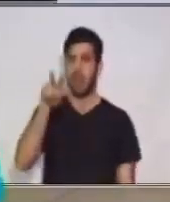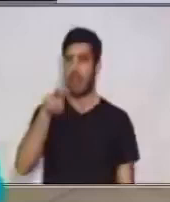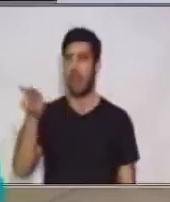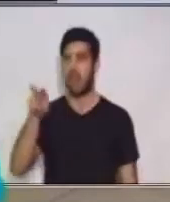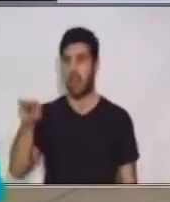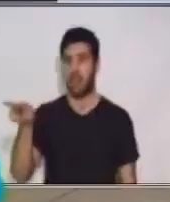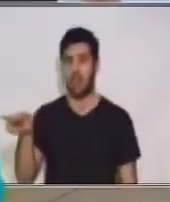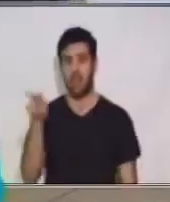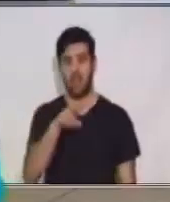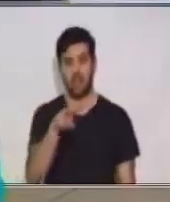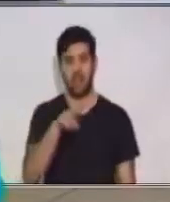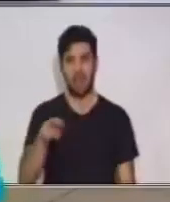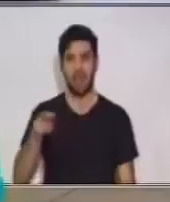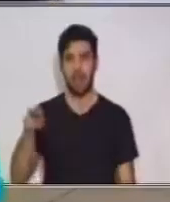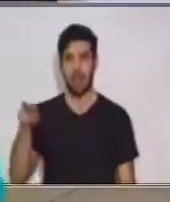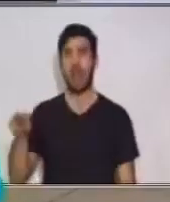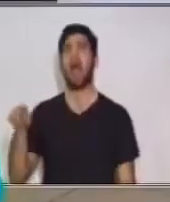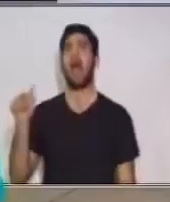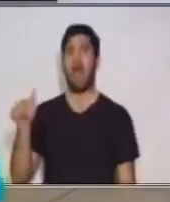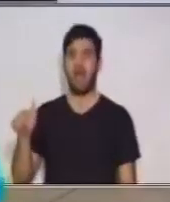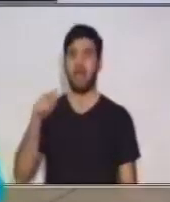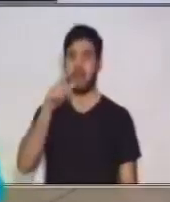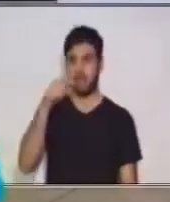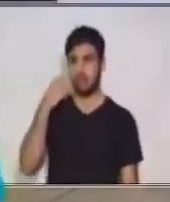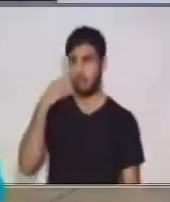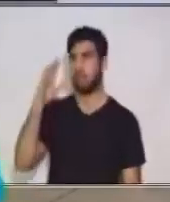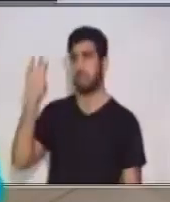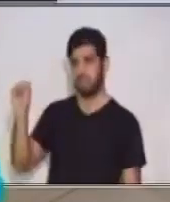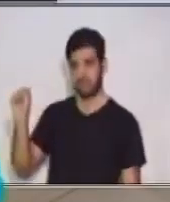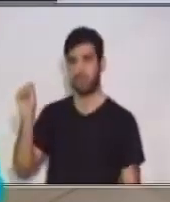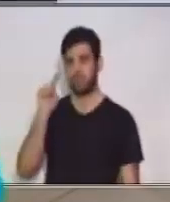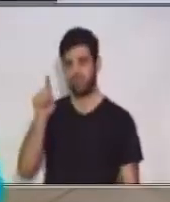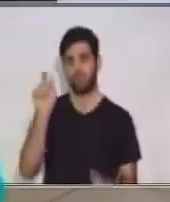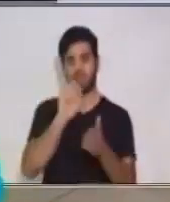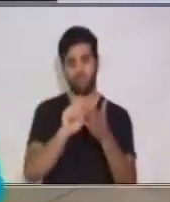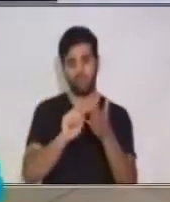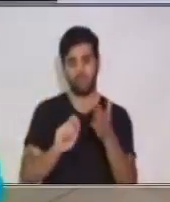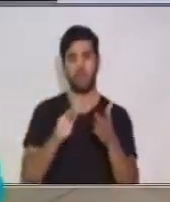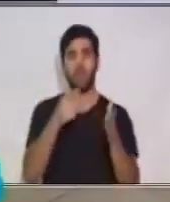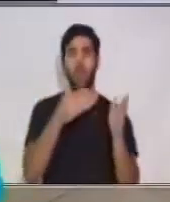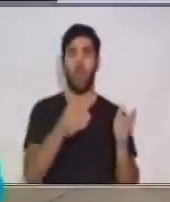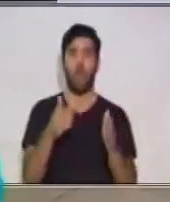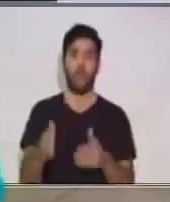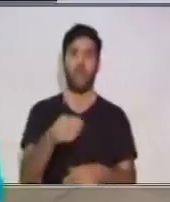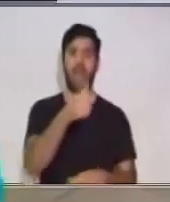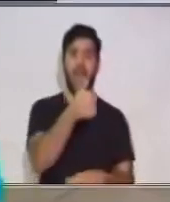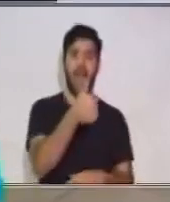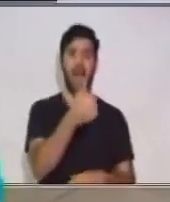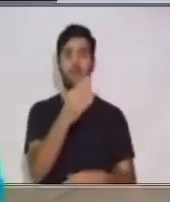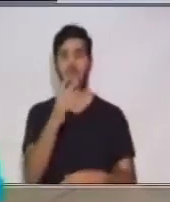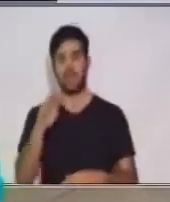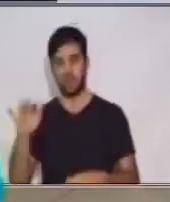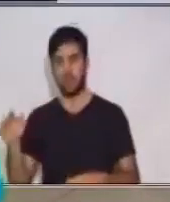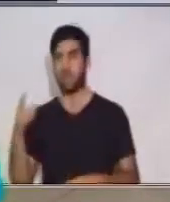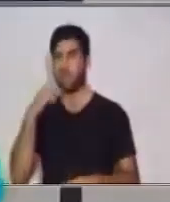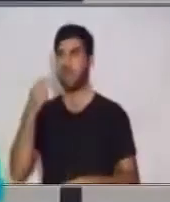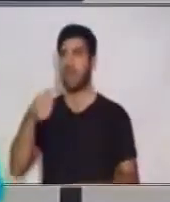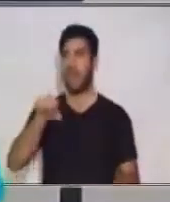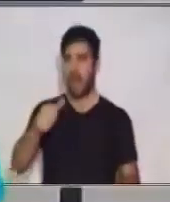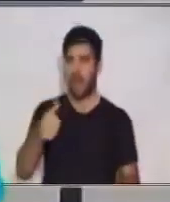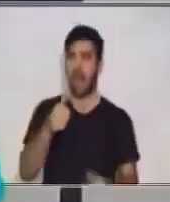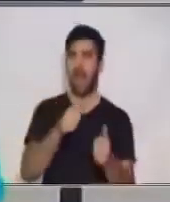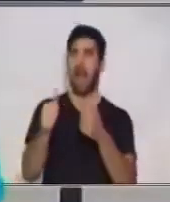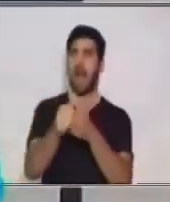y como pueden identificarlo entonces, están escritos de manera en orden alfabético. Y vamos a repetirlo entonces.